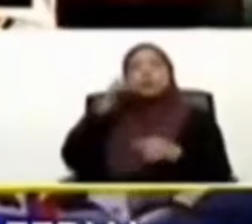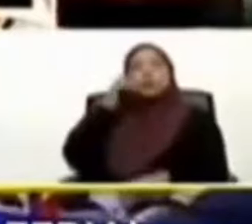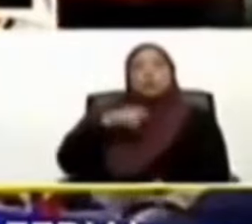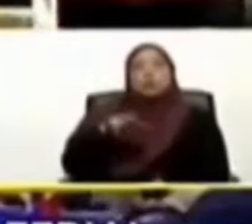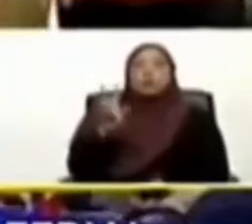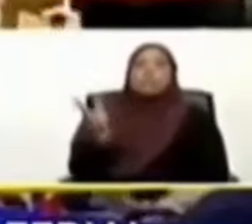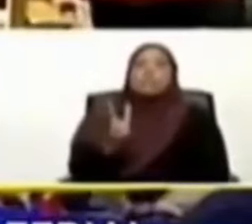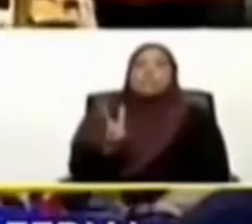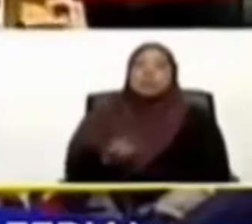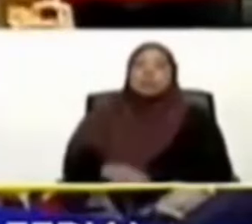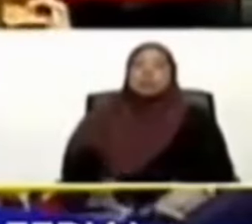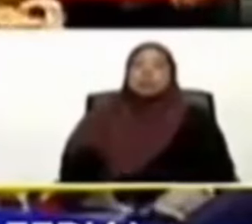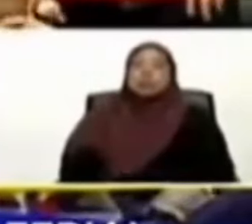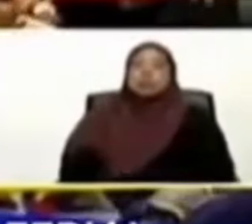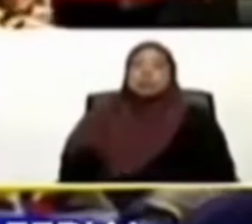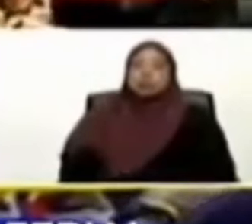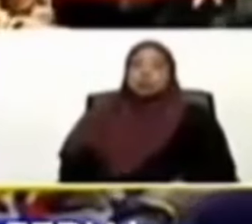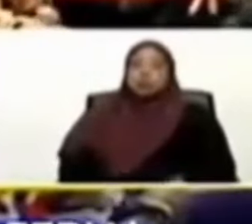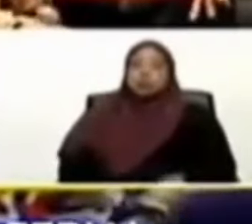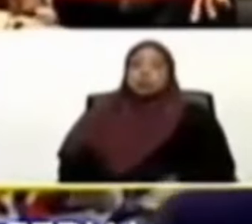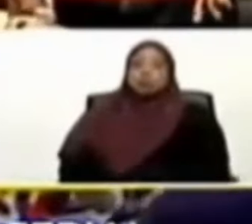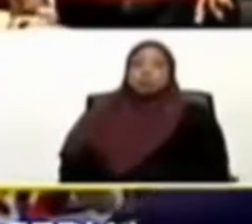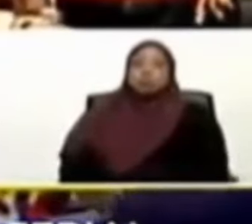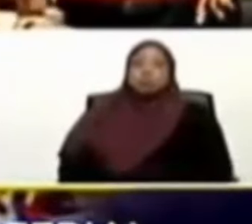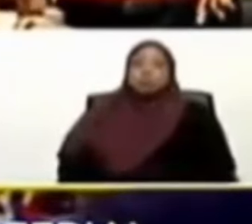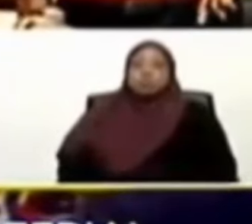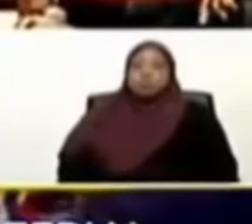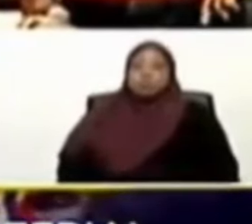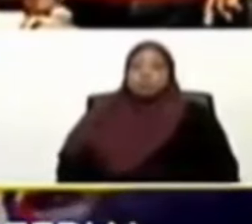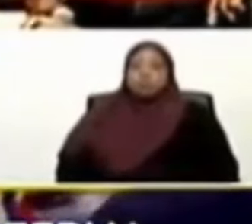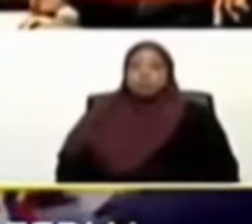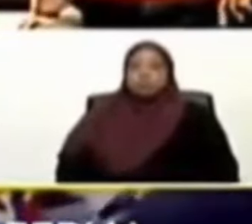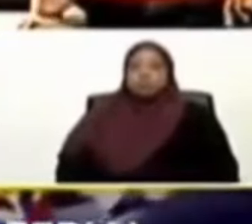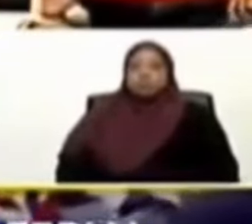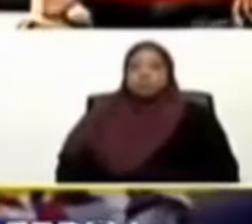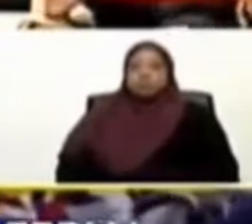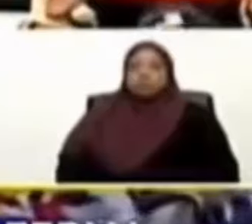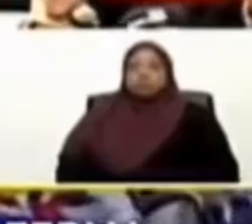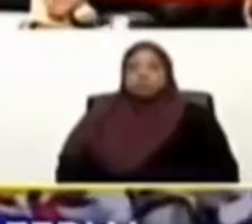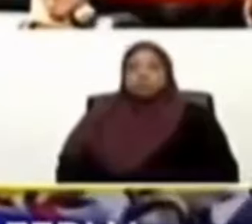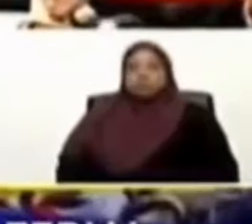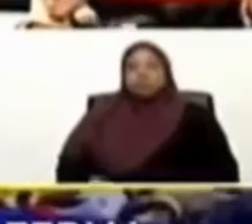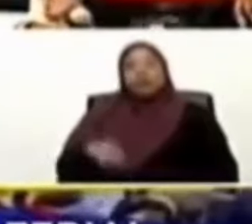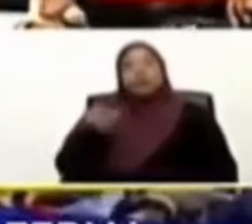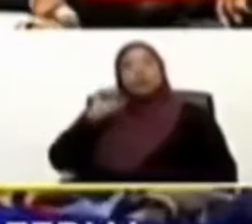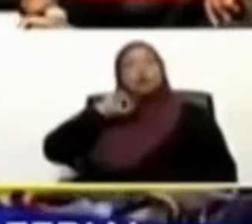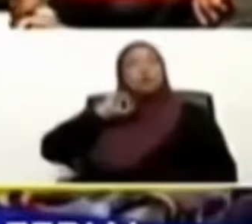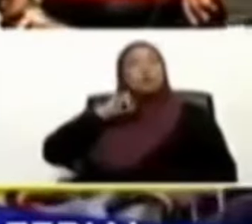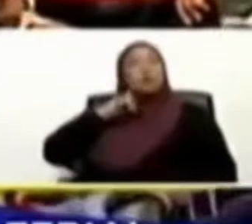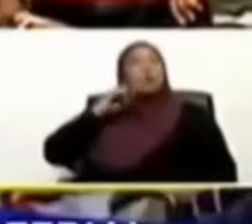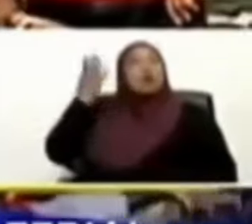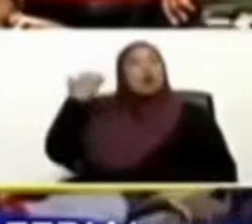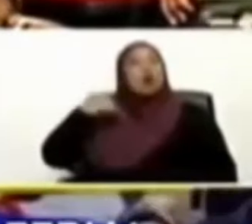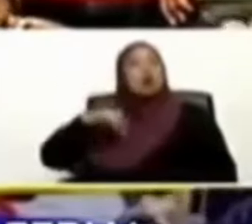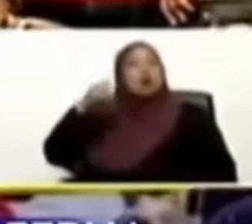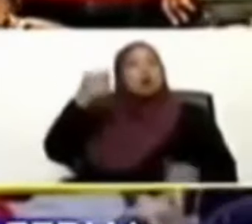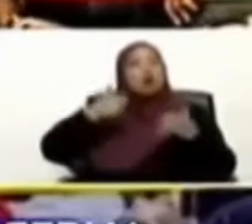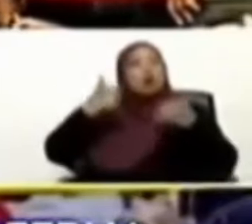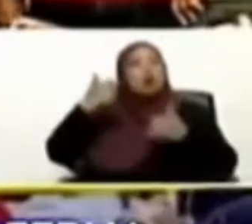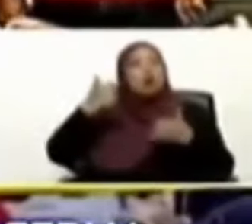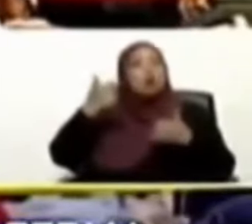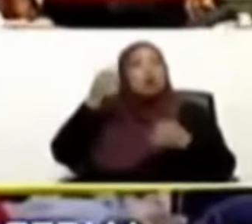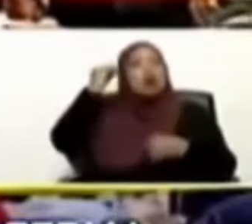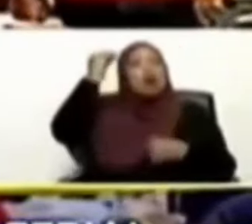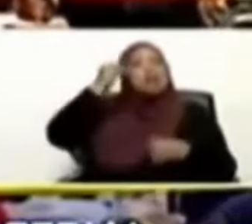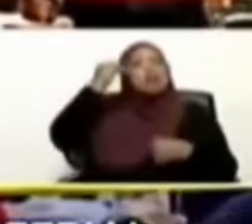Es injusto, porque recibimos a todos los que entran, dijo la propietaria Corina Hernández. Los gobiernos de izquierda